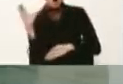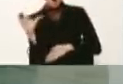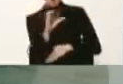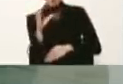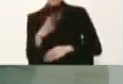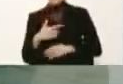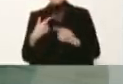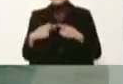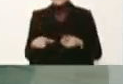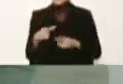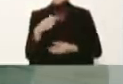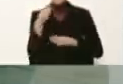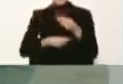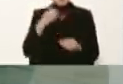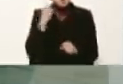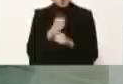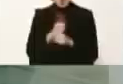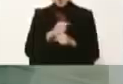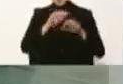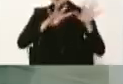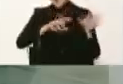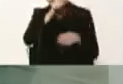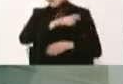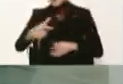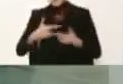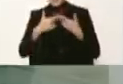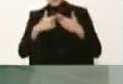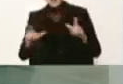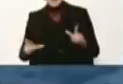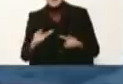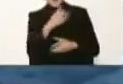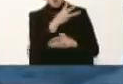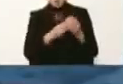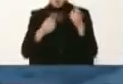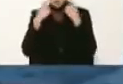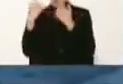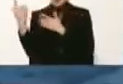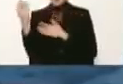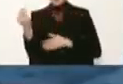este operativo, 9 personas fueron liberadas del secuestro. Veamos.